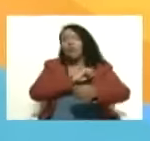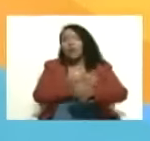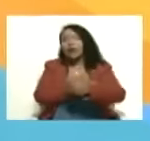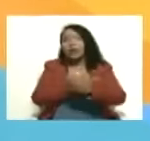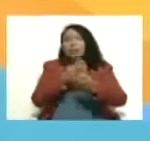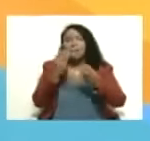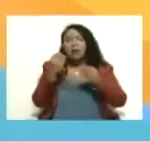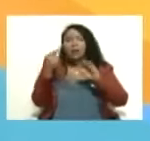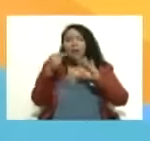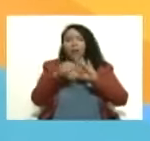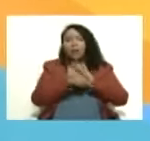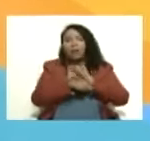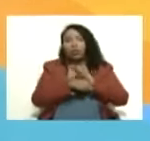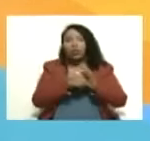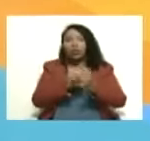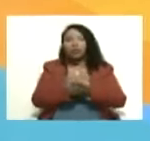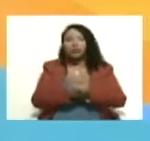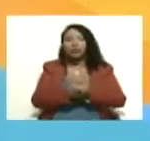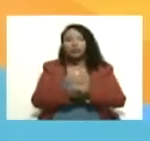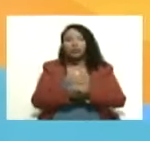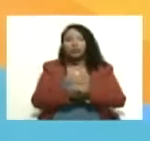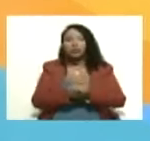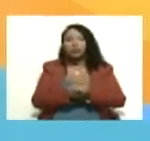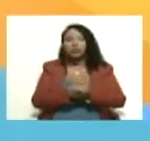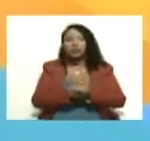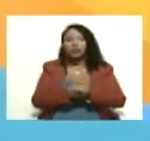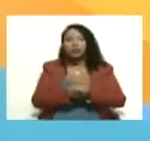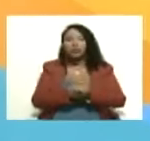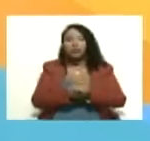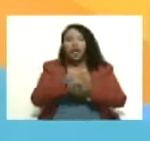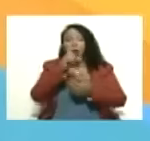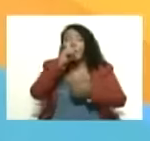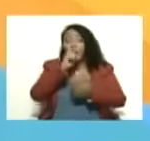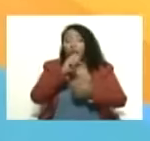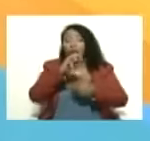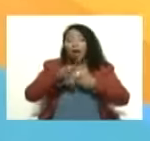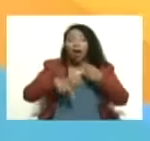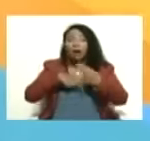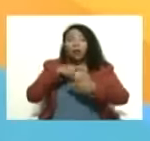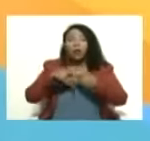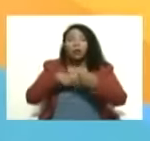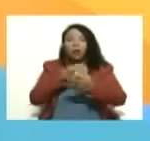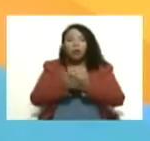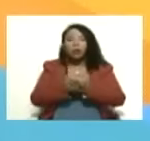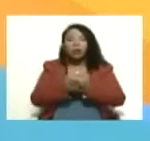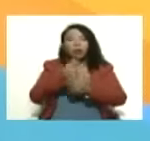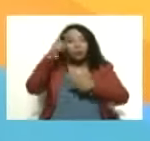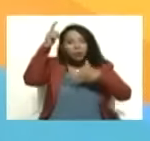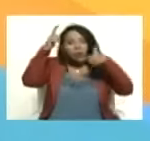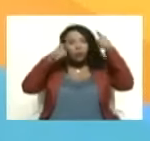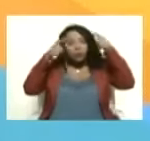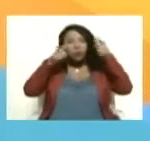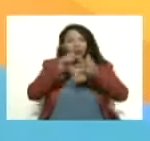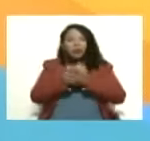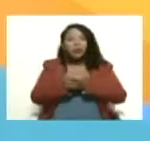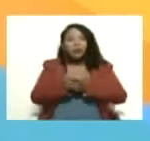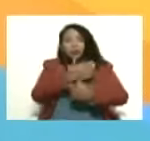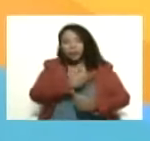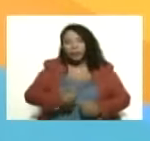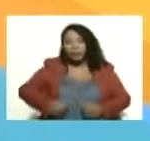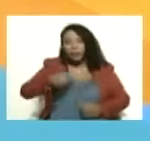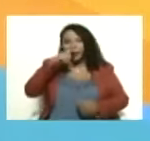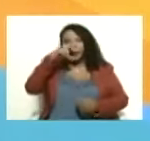más profundidad en los años de revolución el comandante Chávez y el presidente Nicolás